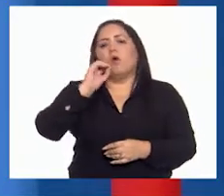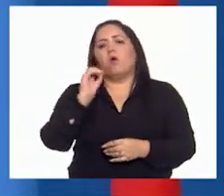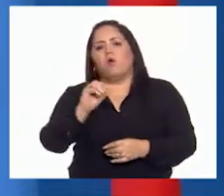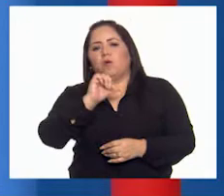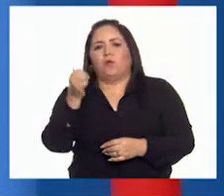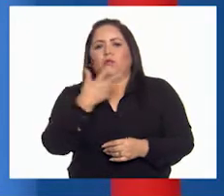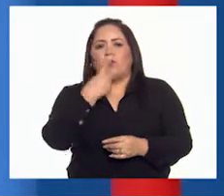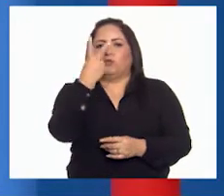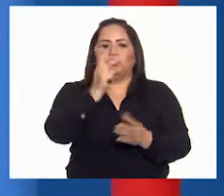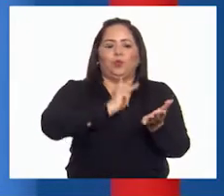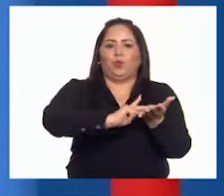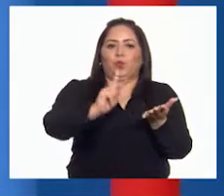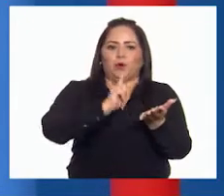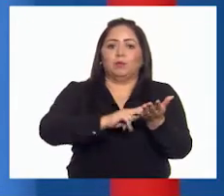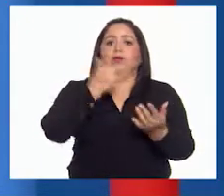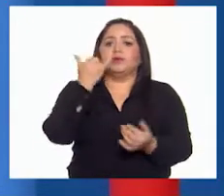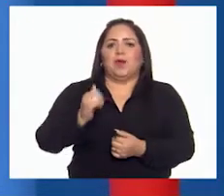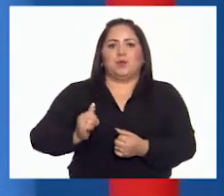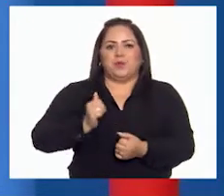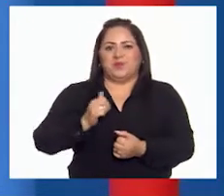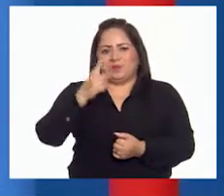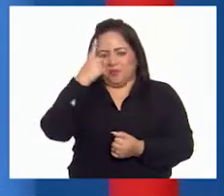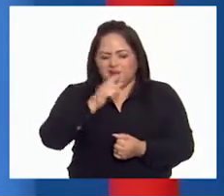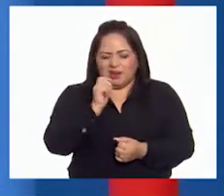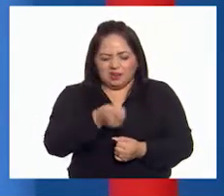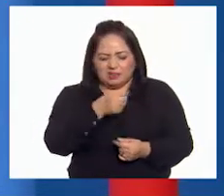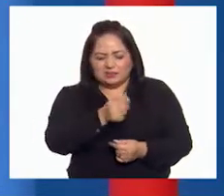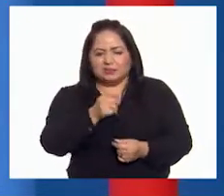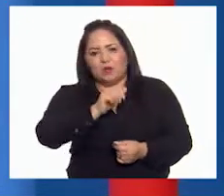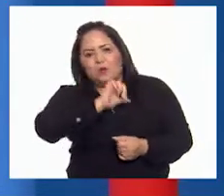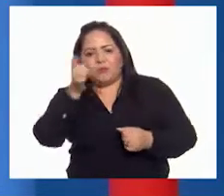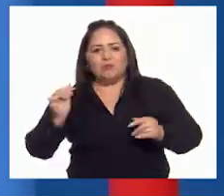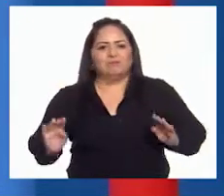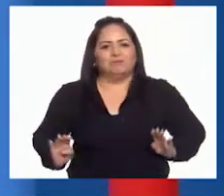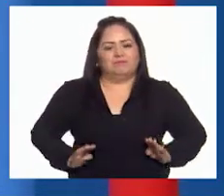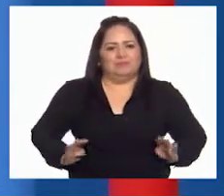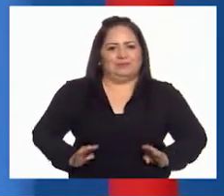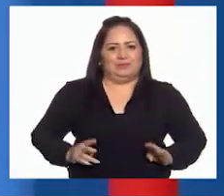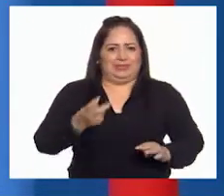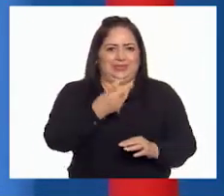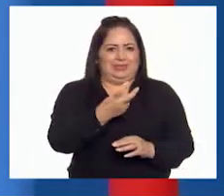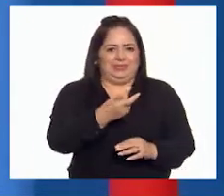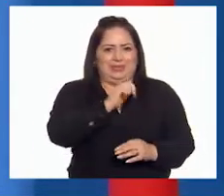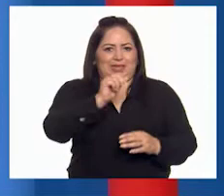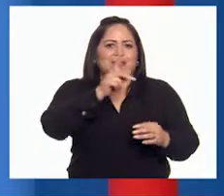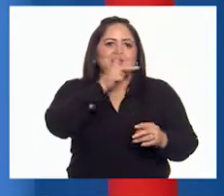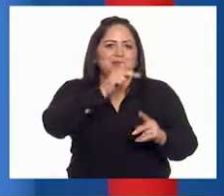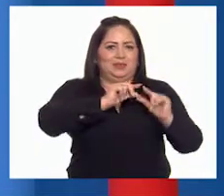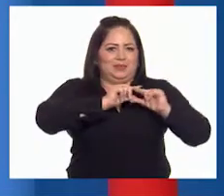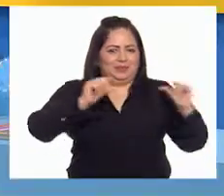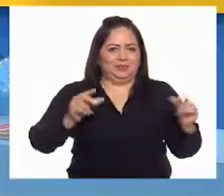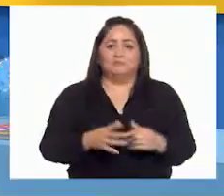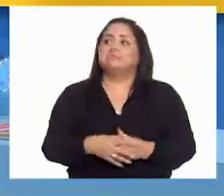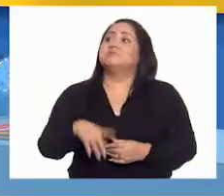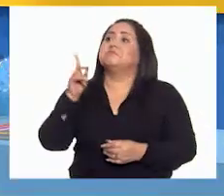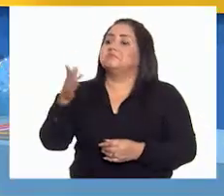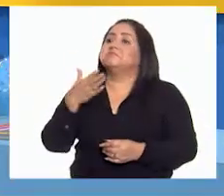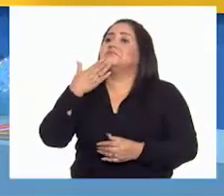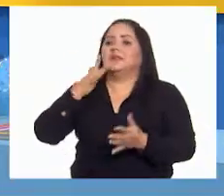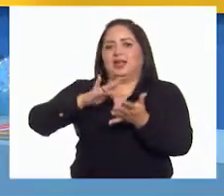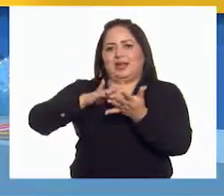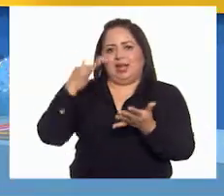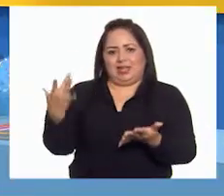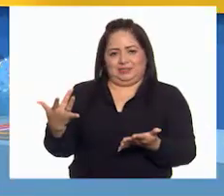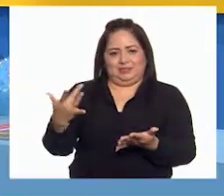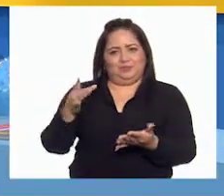retóricas de dos poemas y aprovechamos para reconocer otras características de este tipo de textos. Muy bien, María. Gracias por